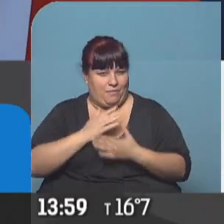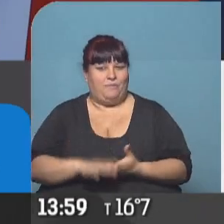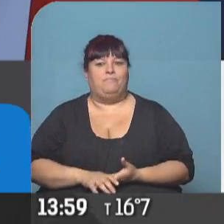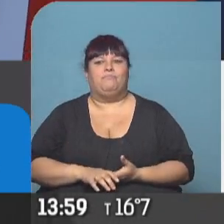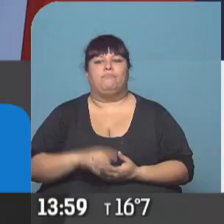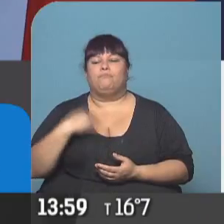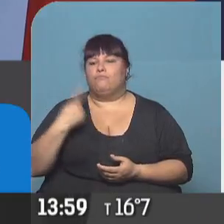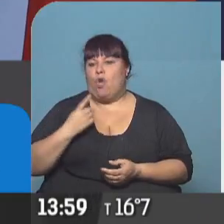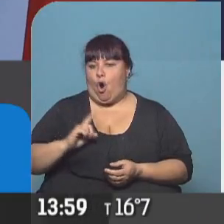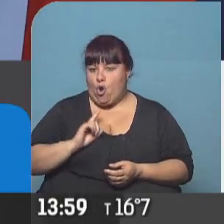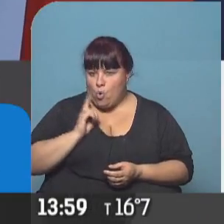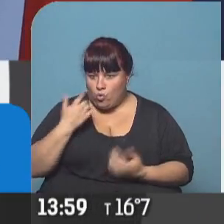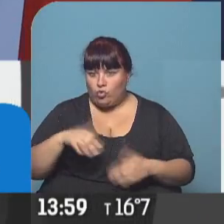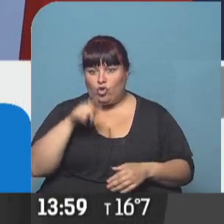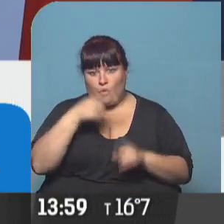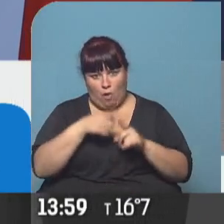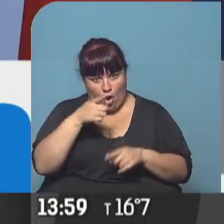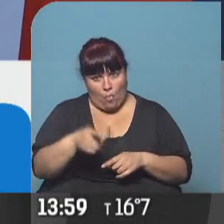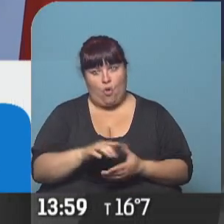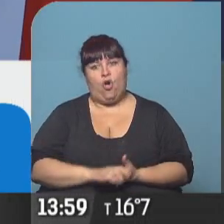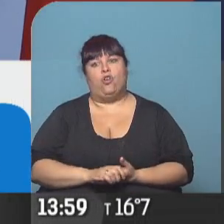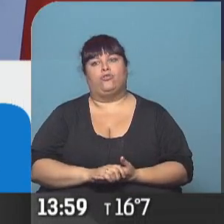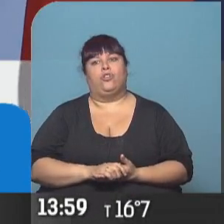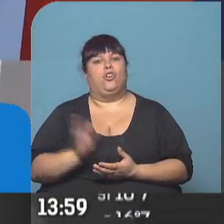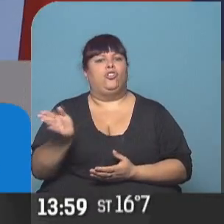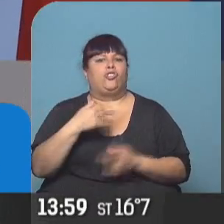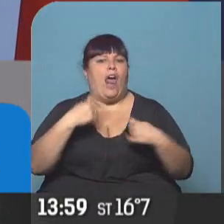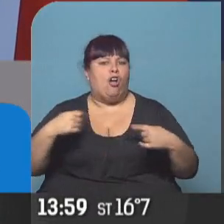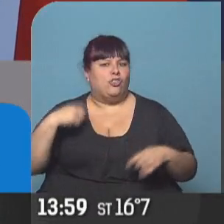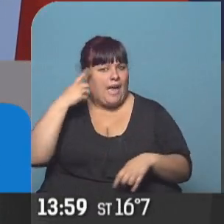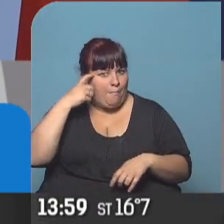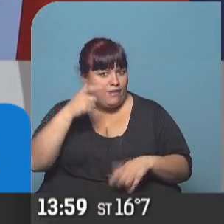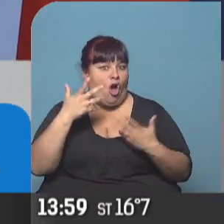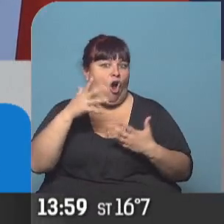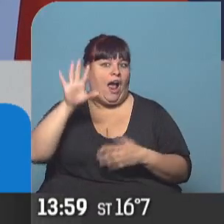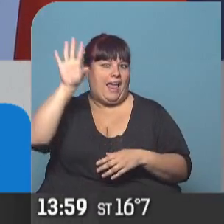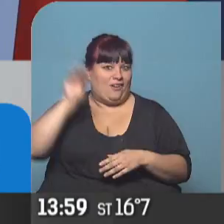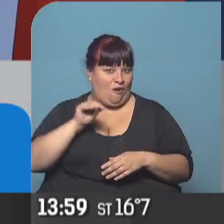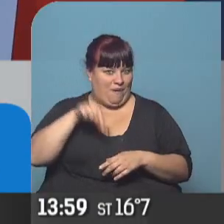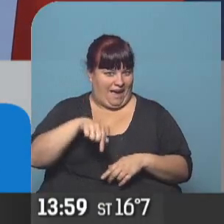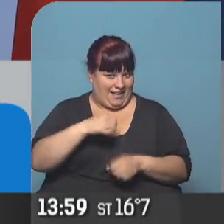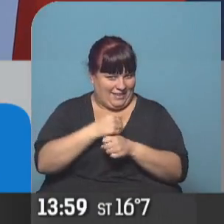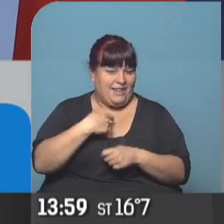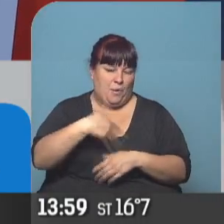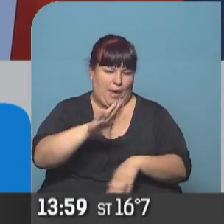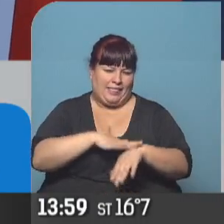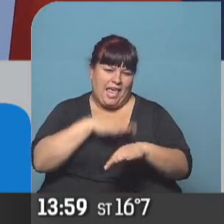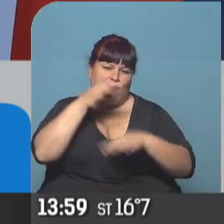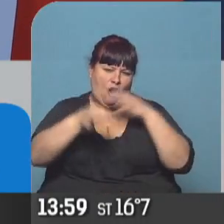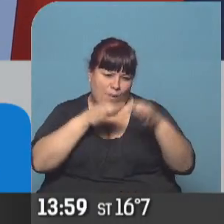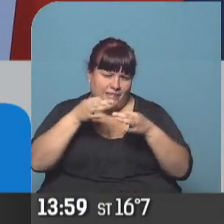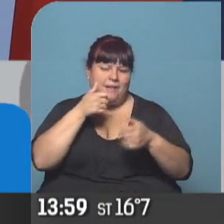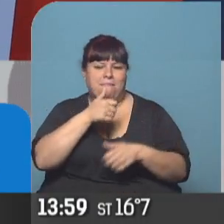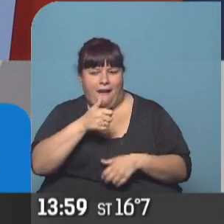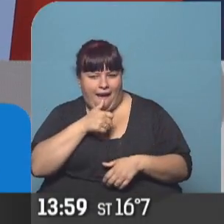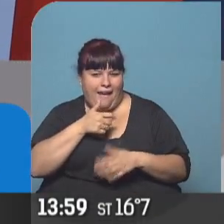estamos muy orgullosos de vos y de todo lo que aprendiste espero que lo traigas para acá ya vamos a tener tiempo de charlar de